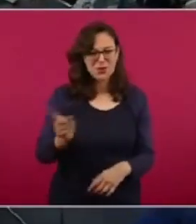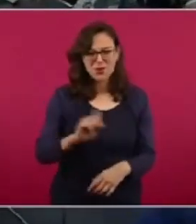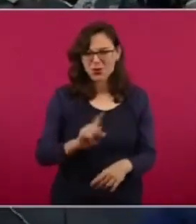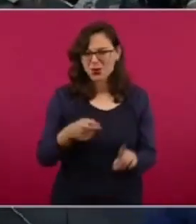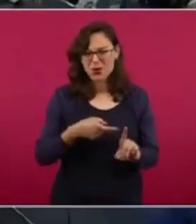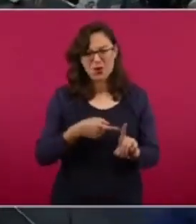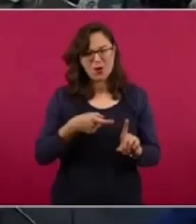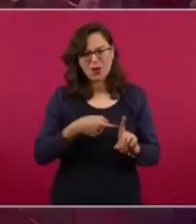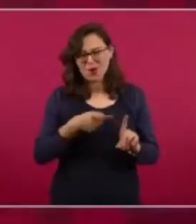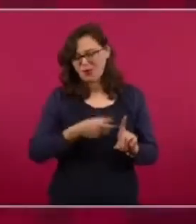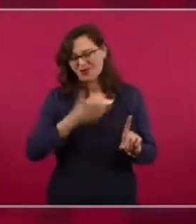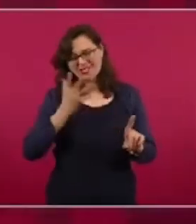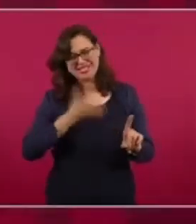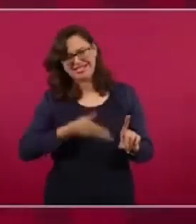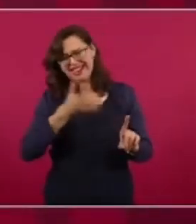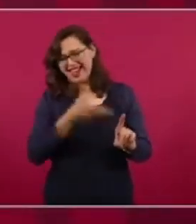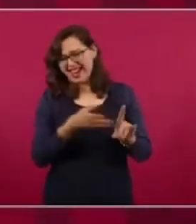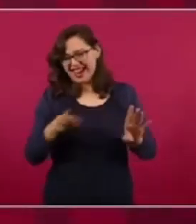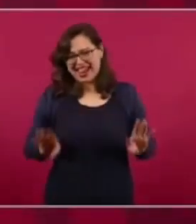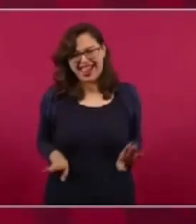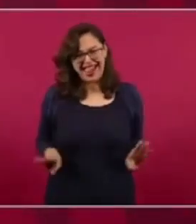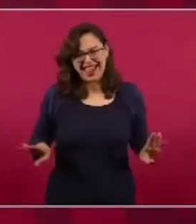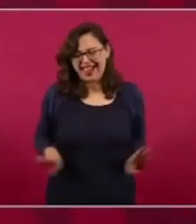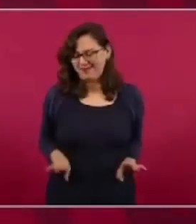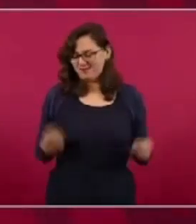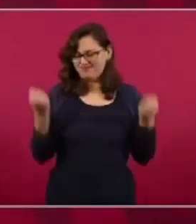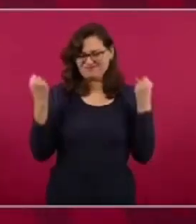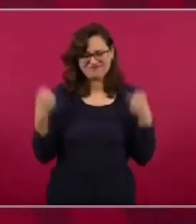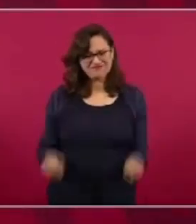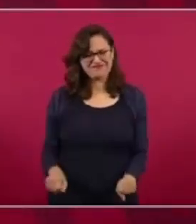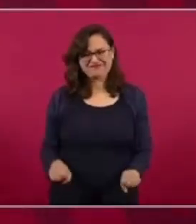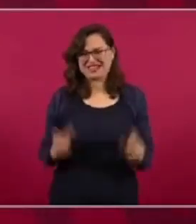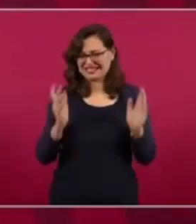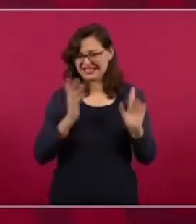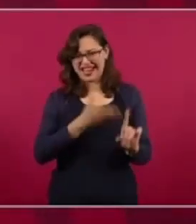en el transcurrir del tiempo, no, desde que llegó.